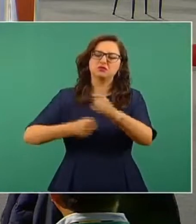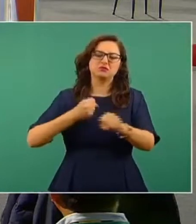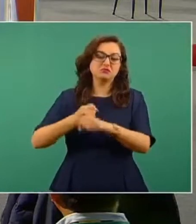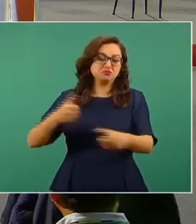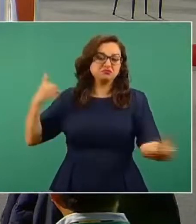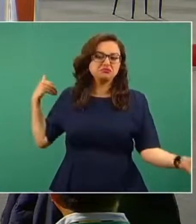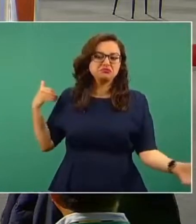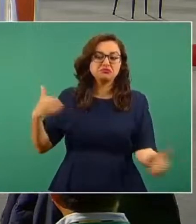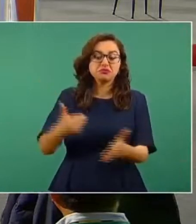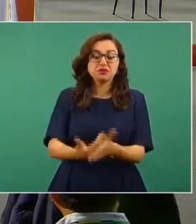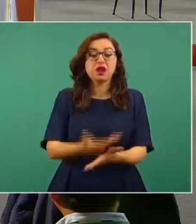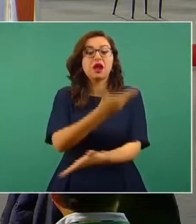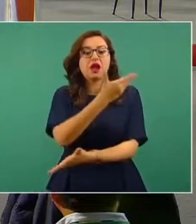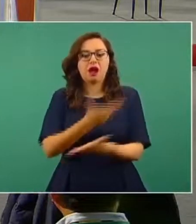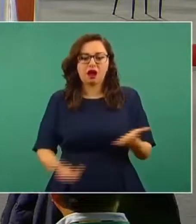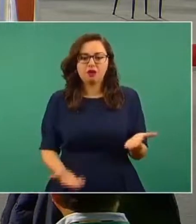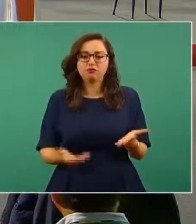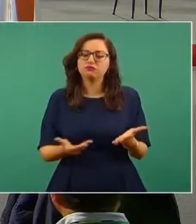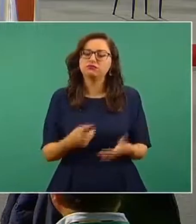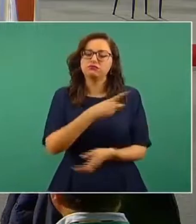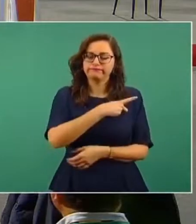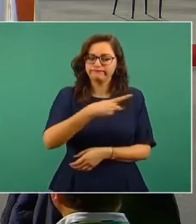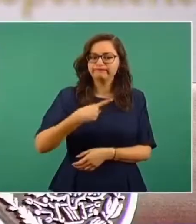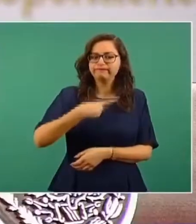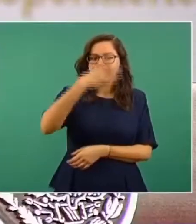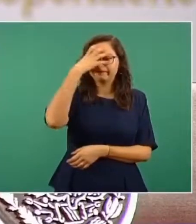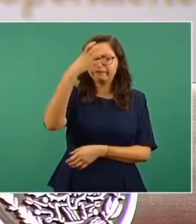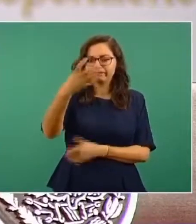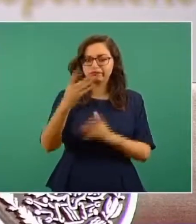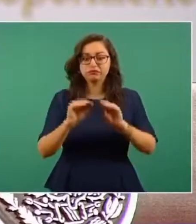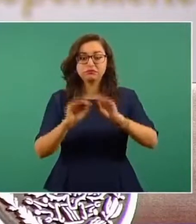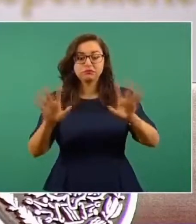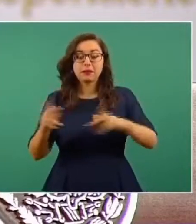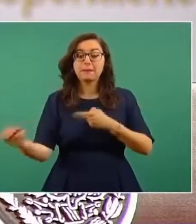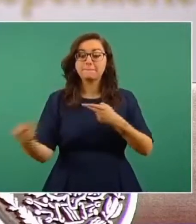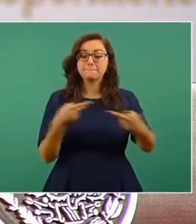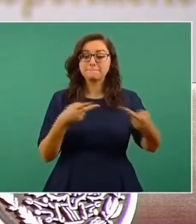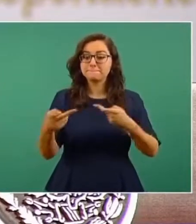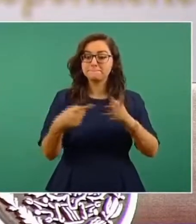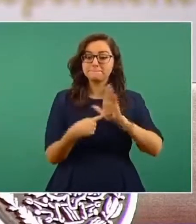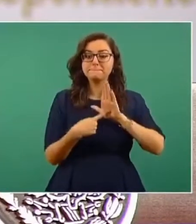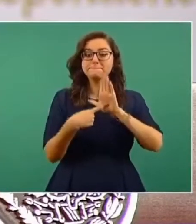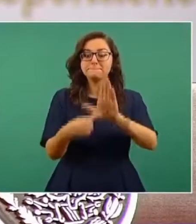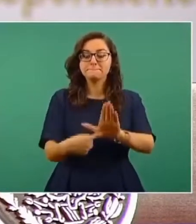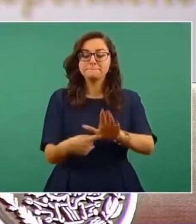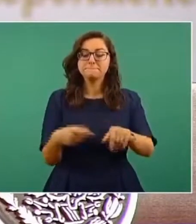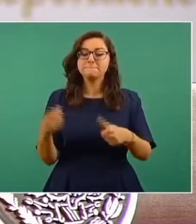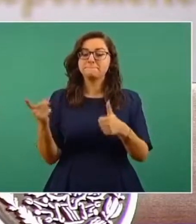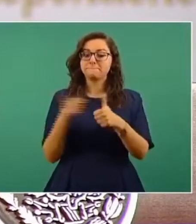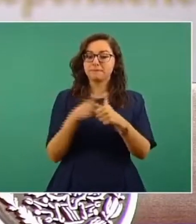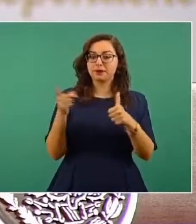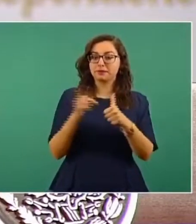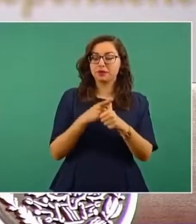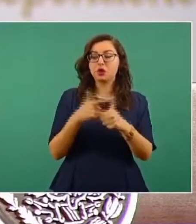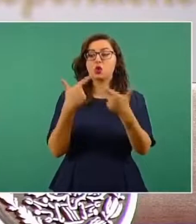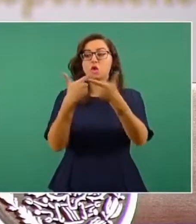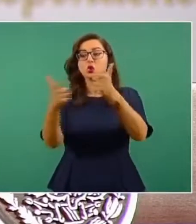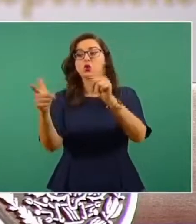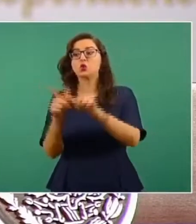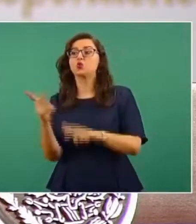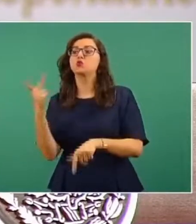políticos y en estos 73 delitos ha habido 64 personas